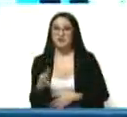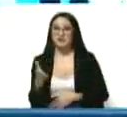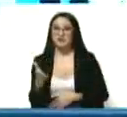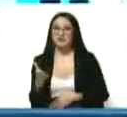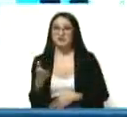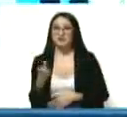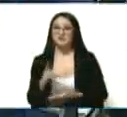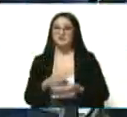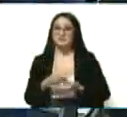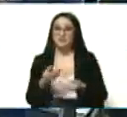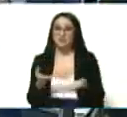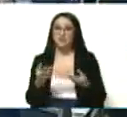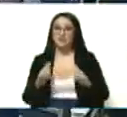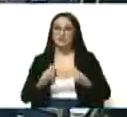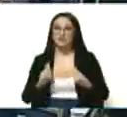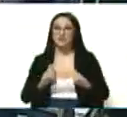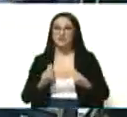ha dedicado su vida